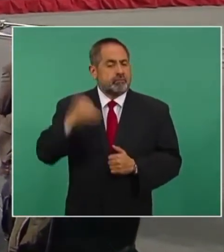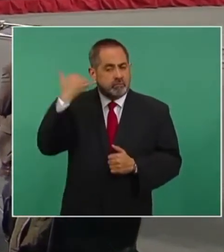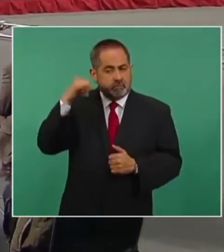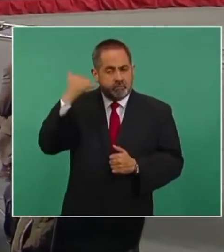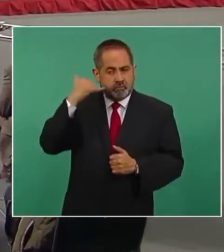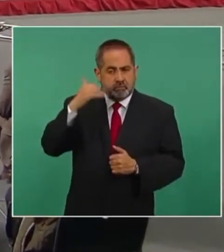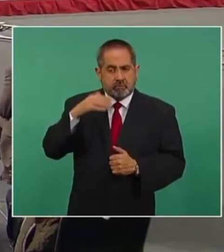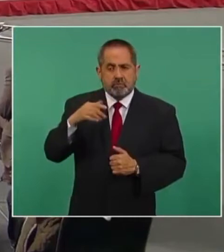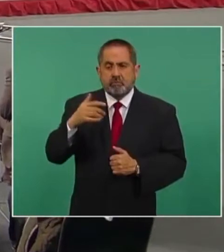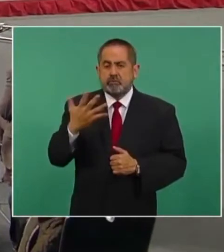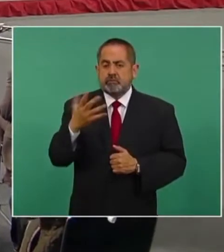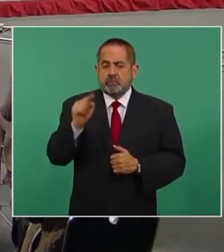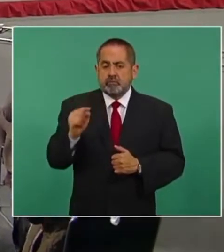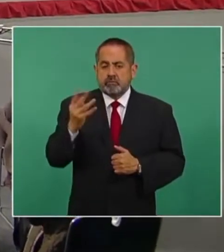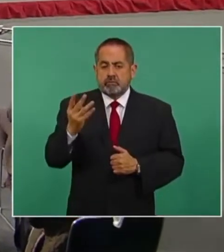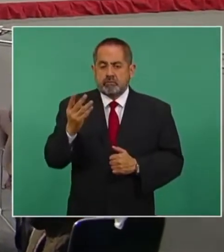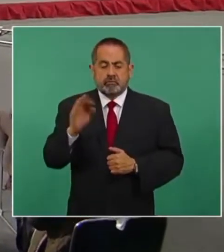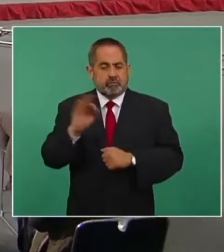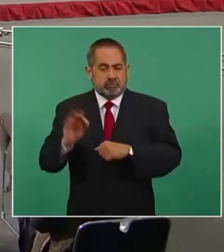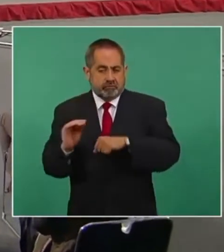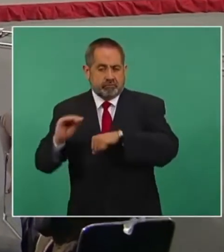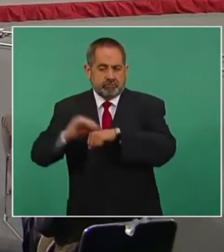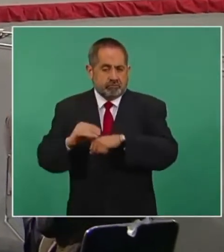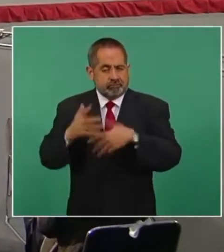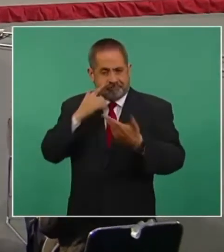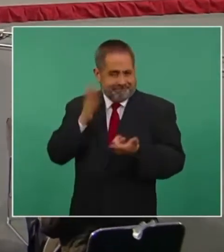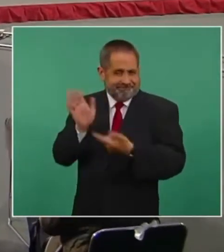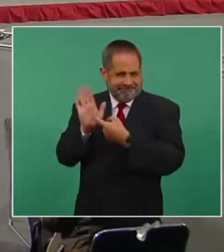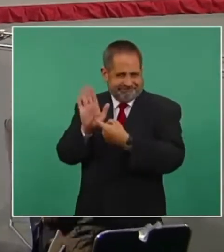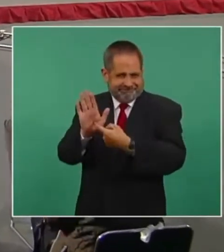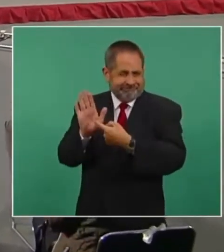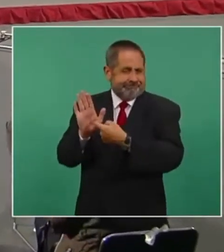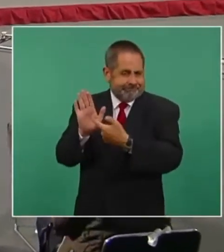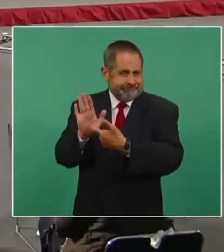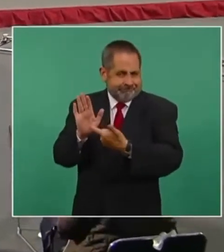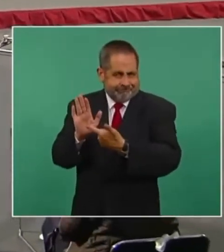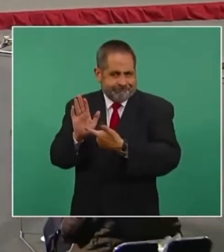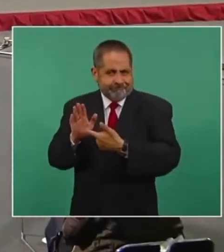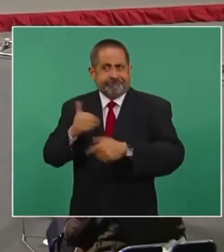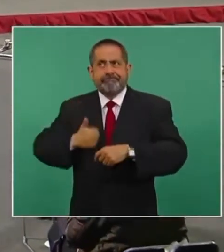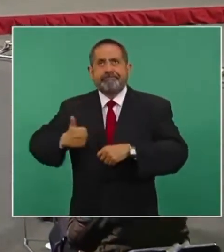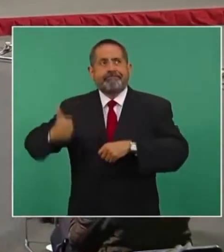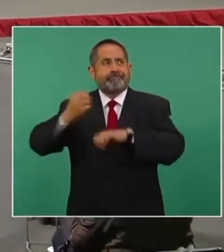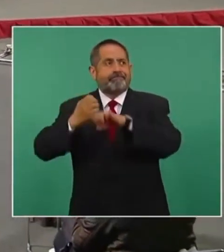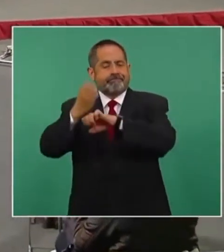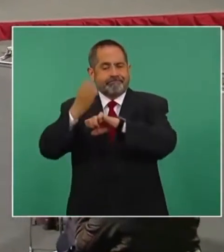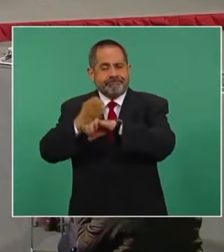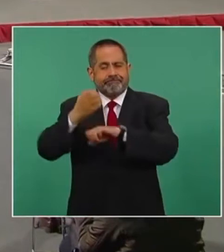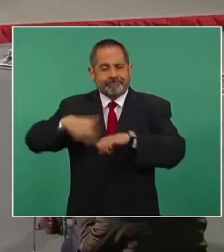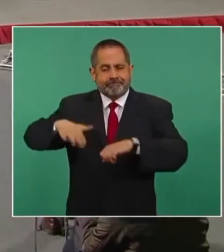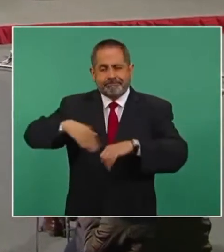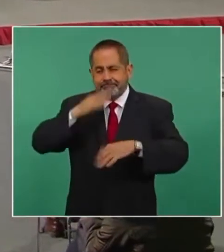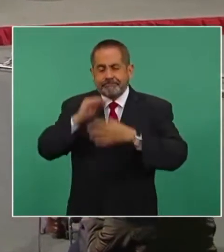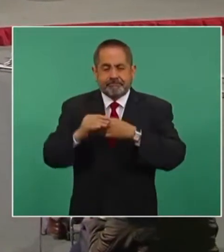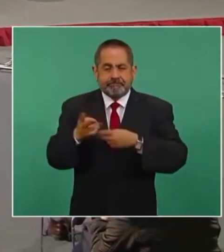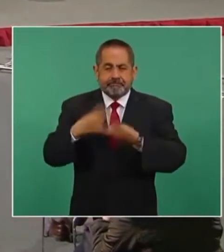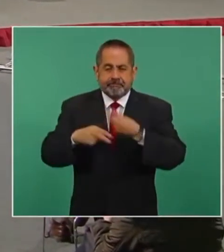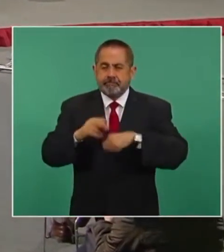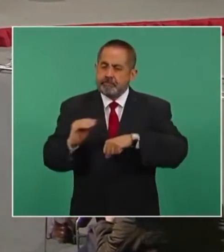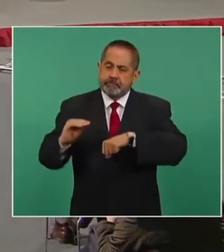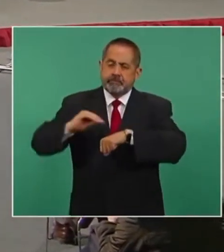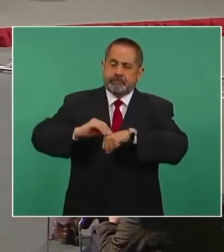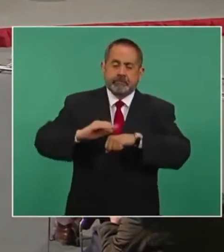Yucatán 5.4%. Ahí se observa cada una de las entidades federativas que, como mencionaba, están creciendo de